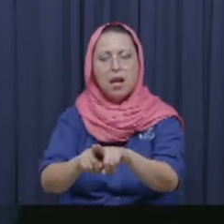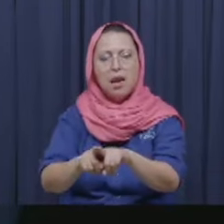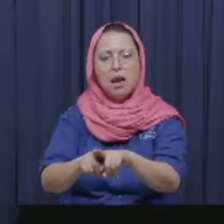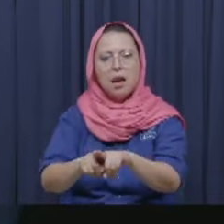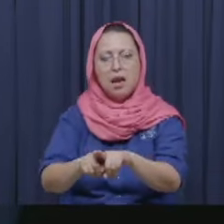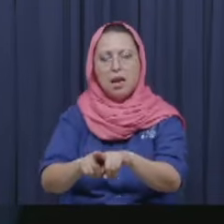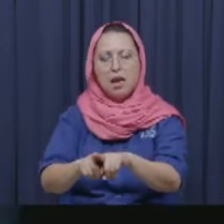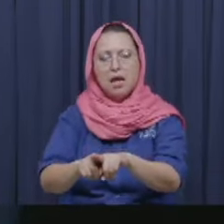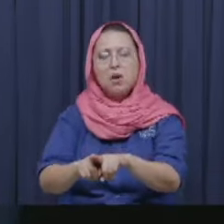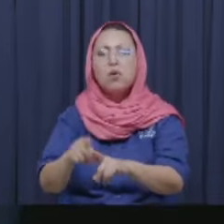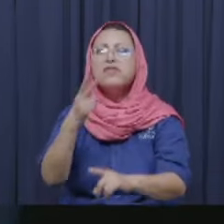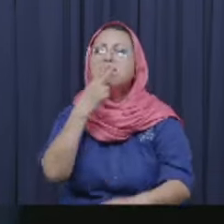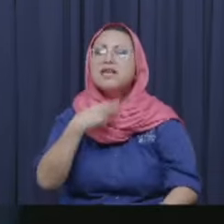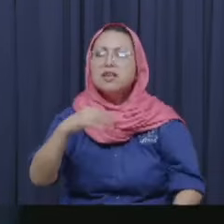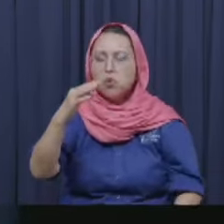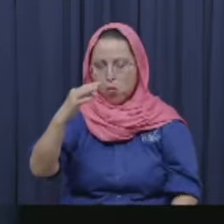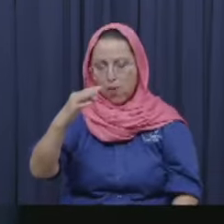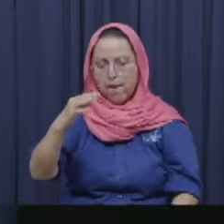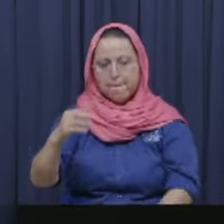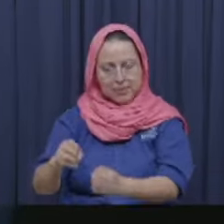con ínfulas, hermano.